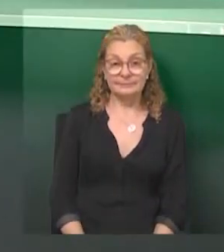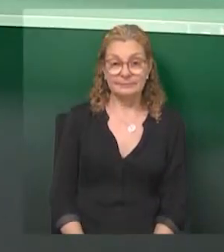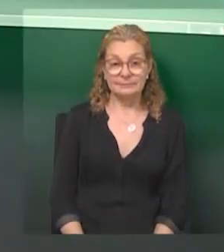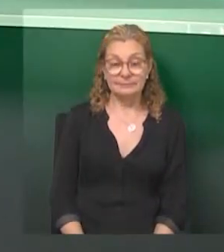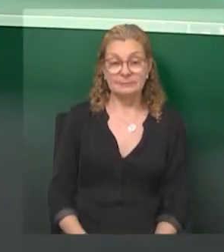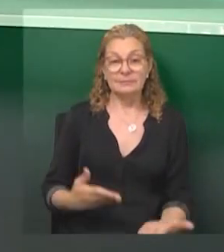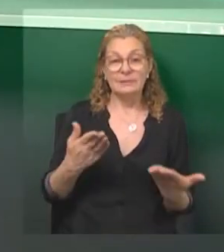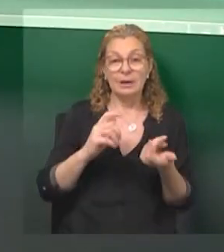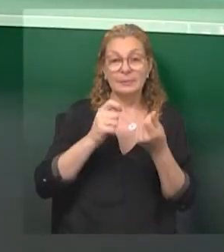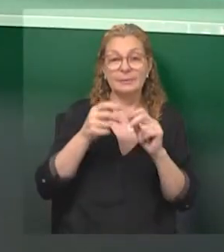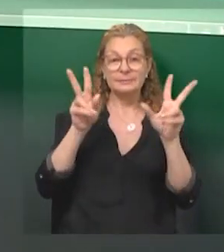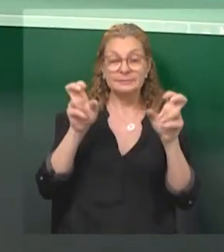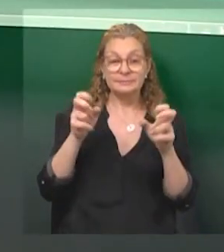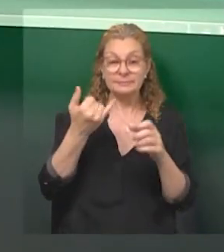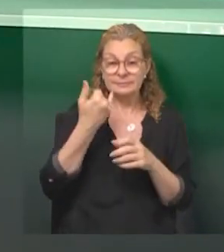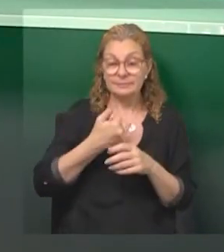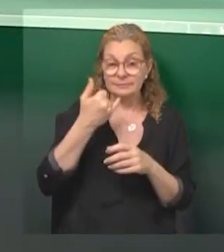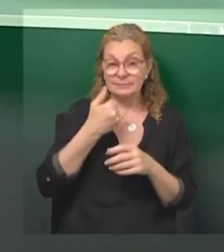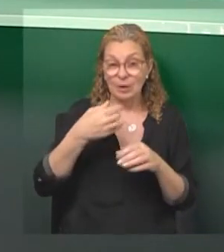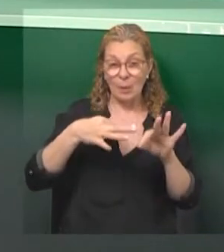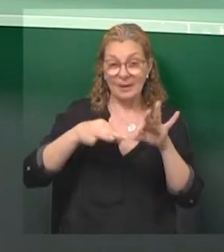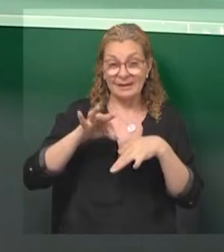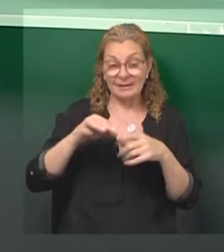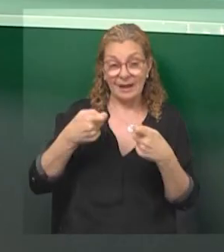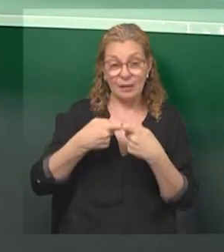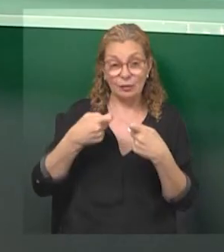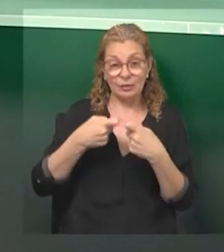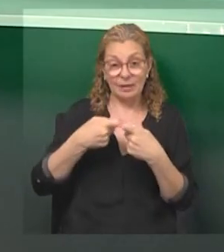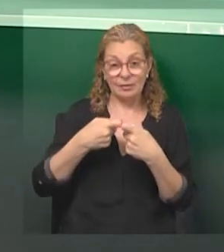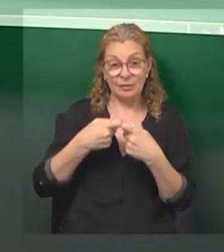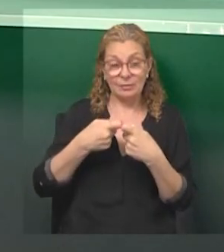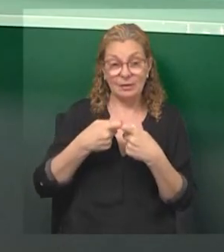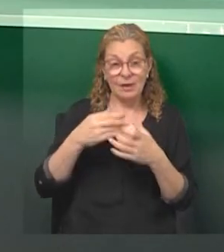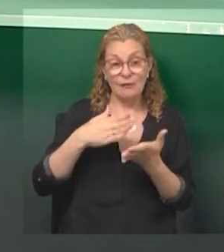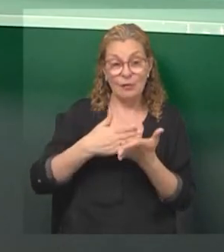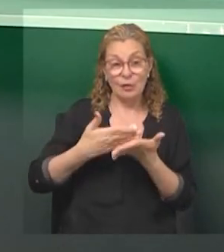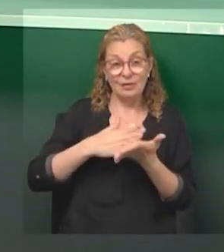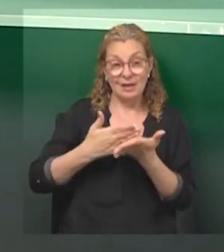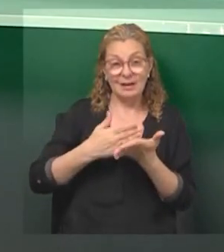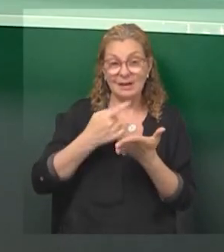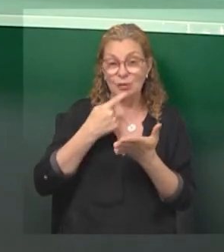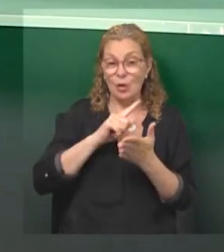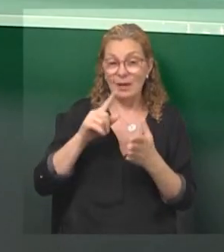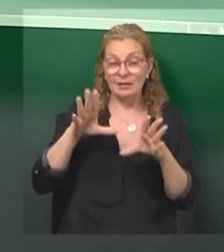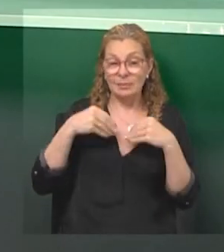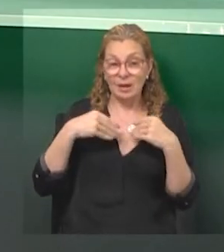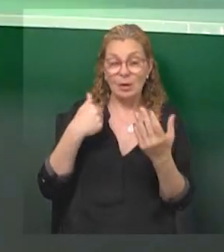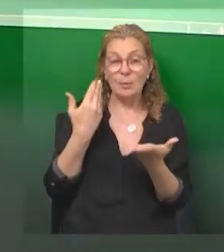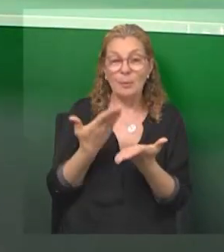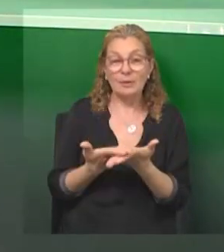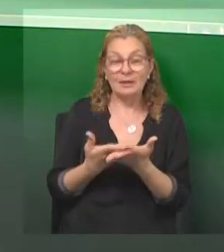ahora cambiamos de asunto les contamos que comerciantes y asociaciones comerciales de la frontera rechazaron una propuesta del